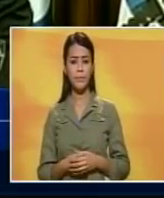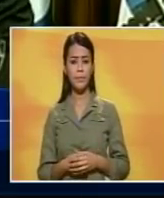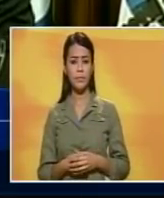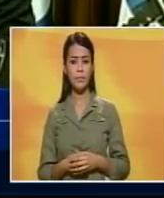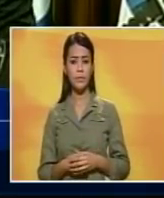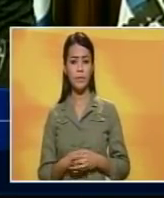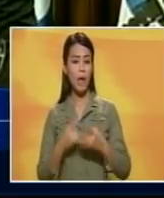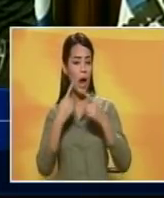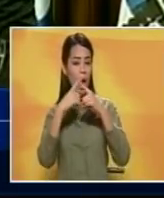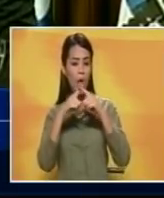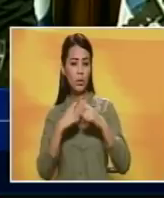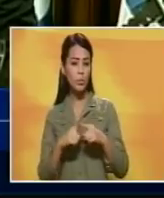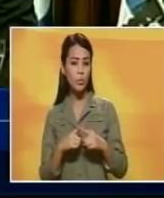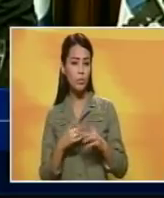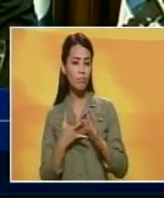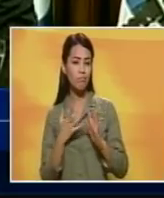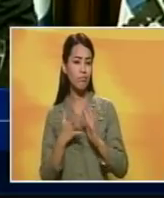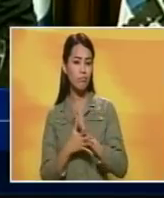entonces que ahora